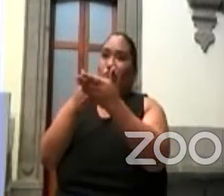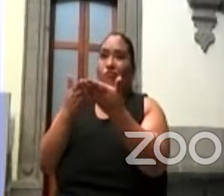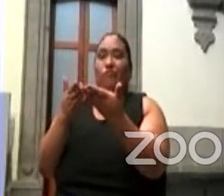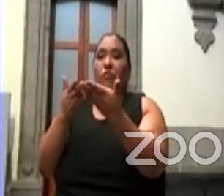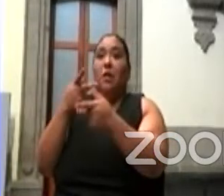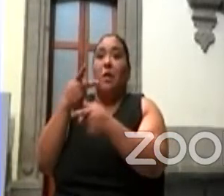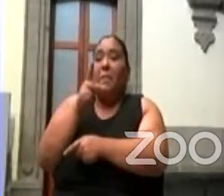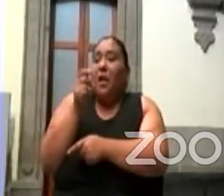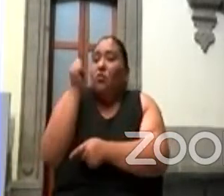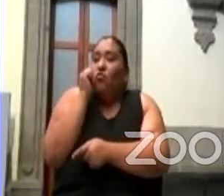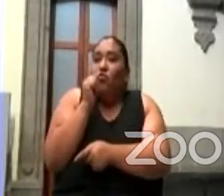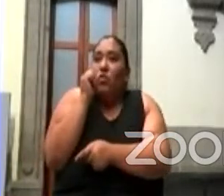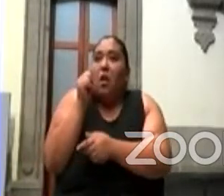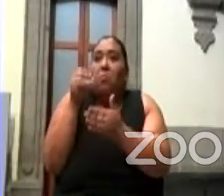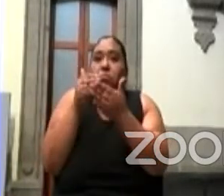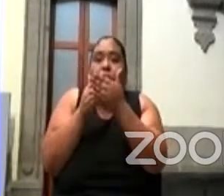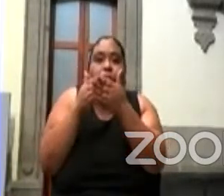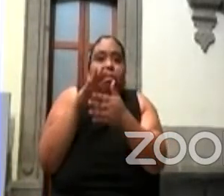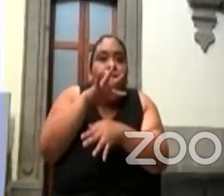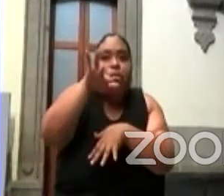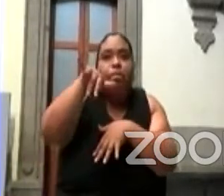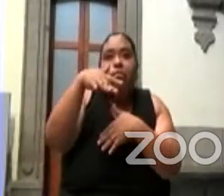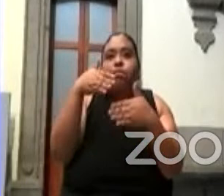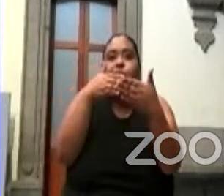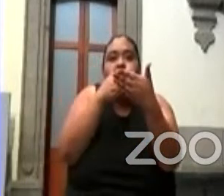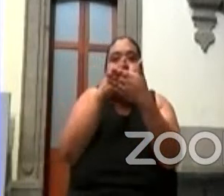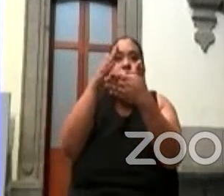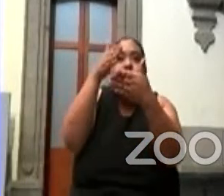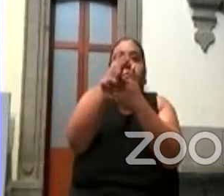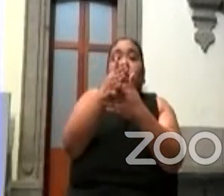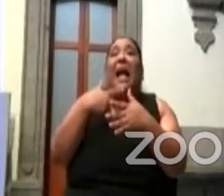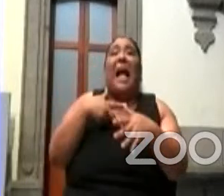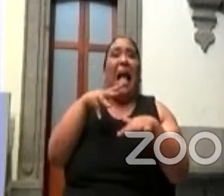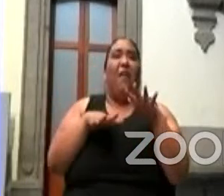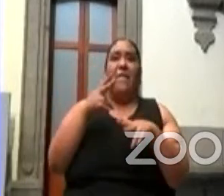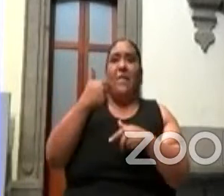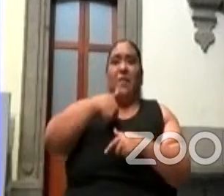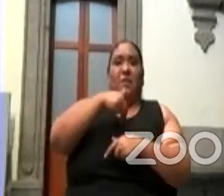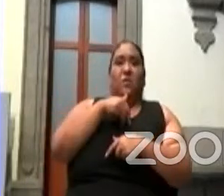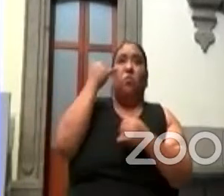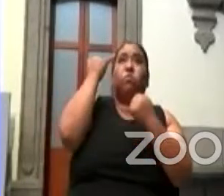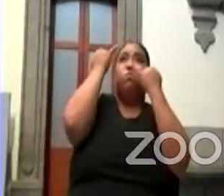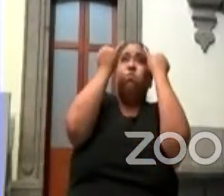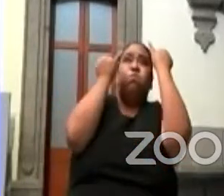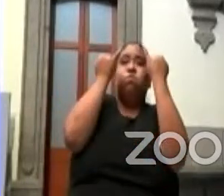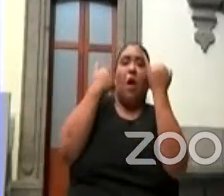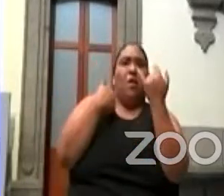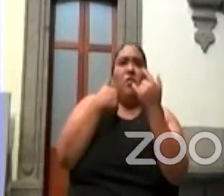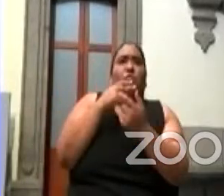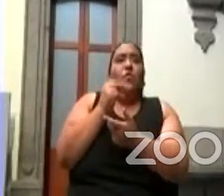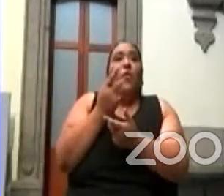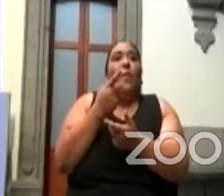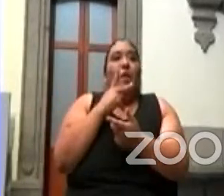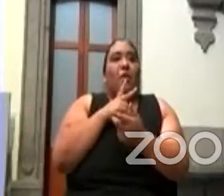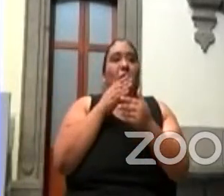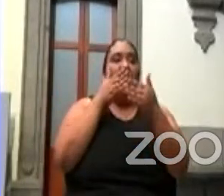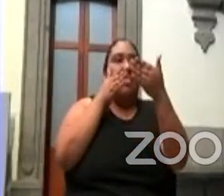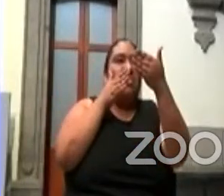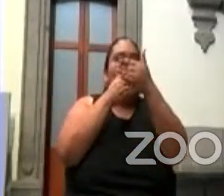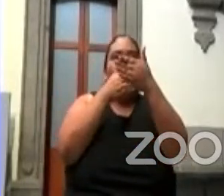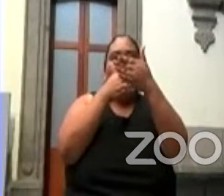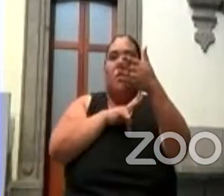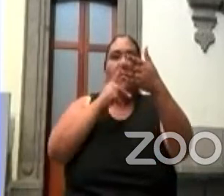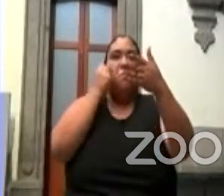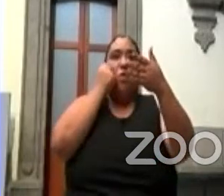hay una puerta más allá que a veces no nos los imaginamos y nos abre una puerta mucho mayor.